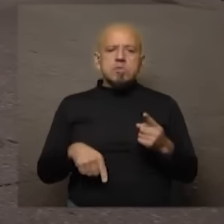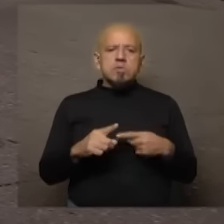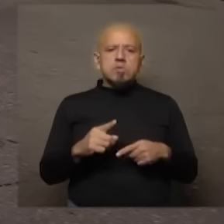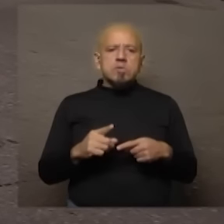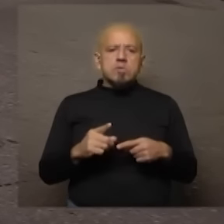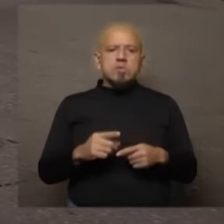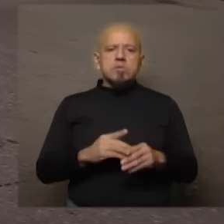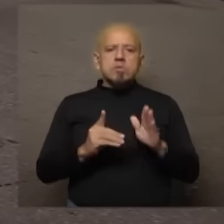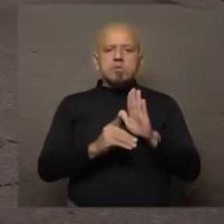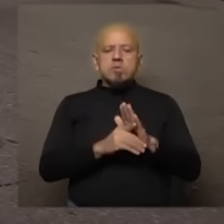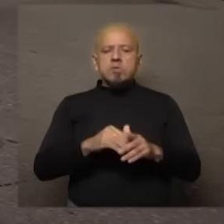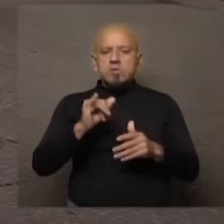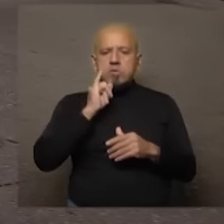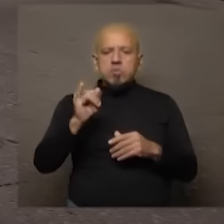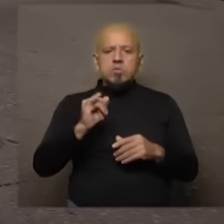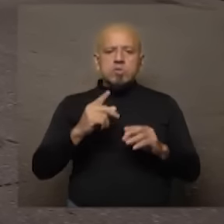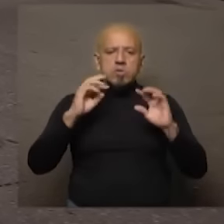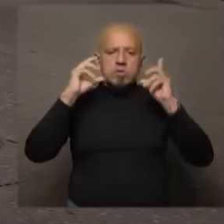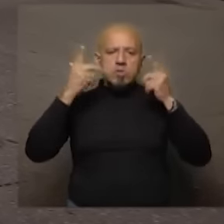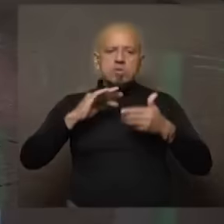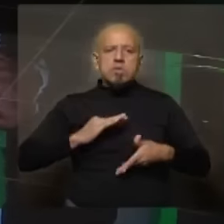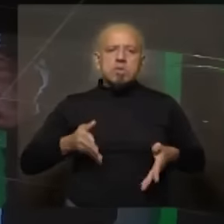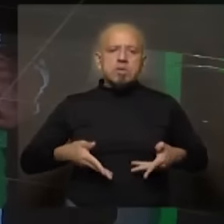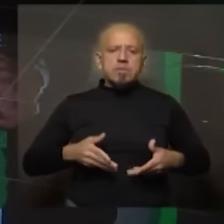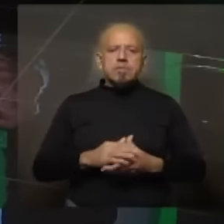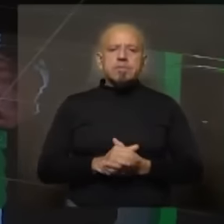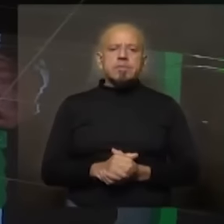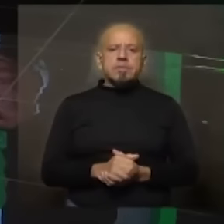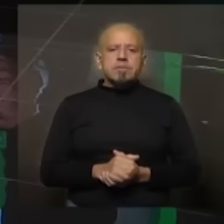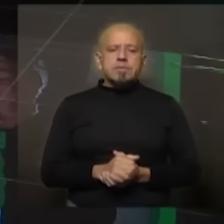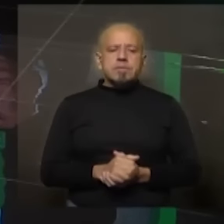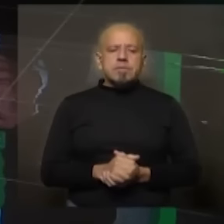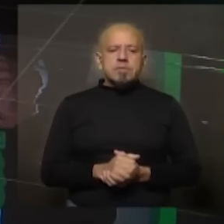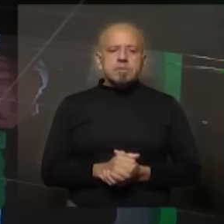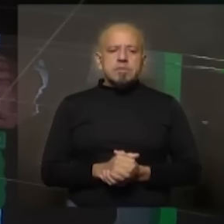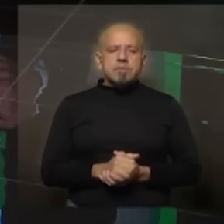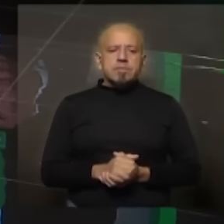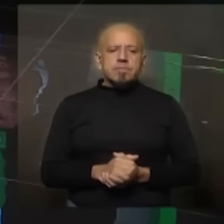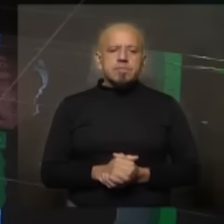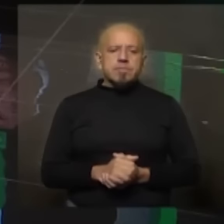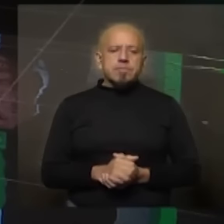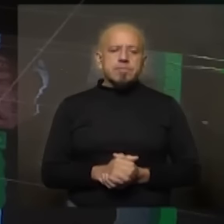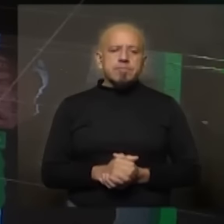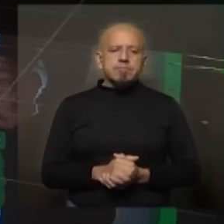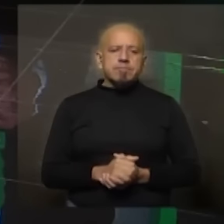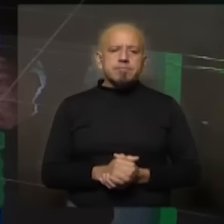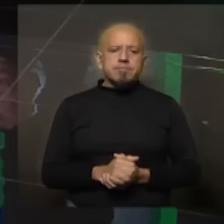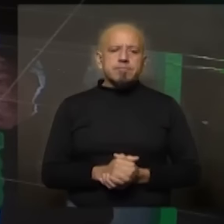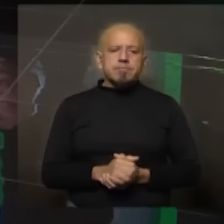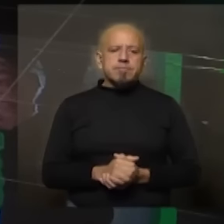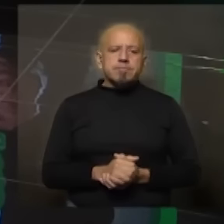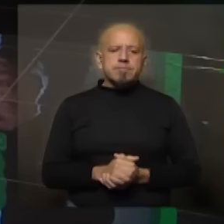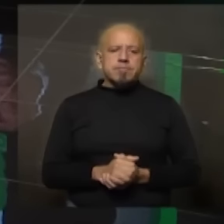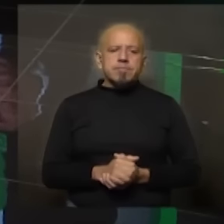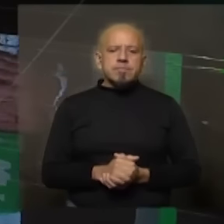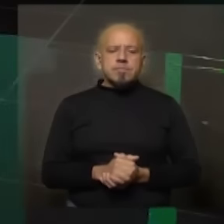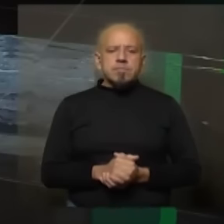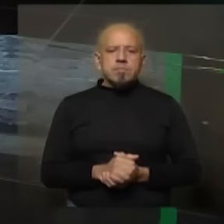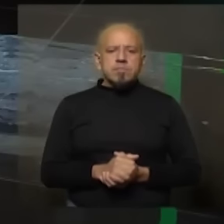y denuncias vinculados a la violencia de género. Gracias, Julieta. Ahora agenda judicial. Aparece Diego Martini. ¿Cómo te va, Diego?